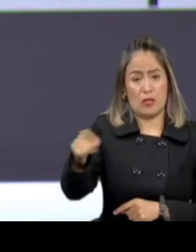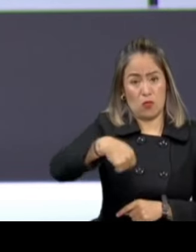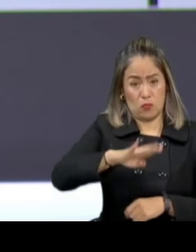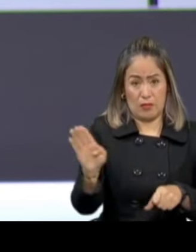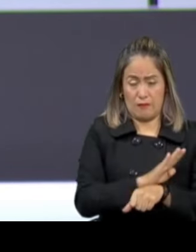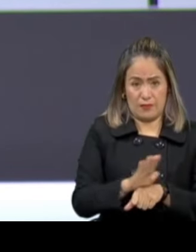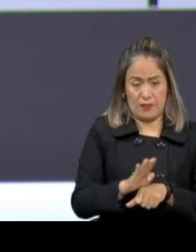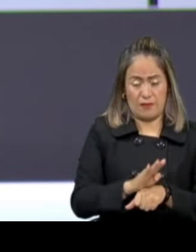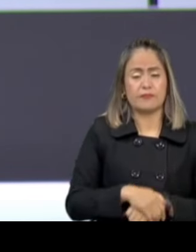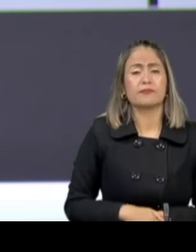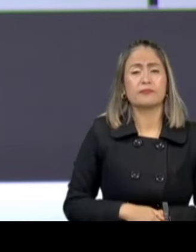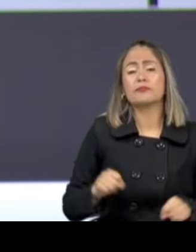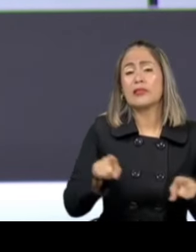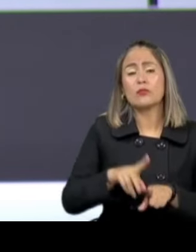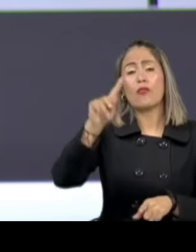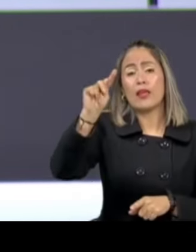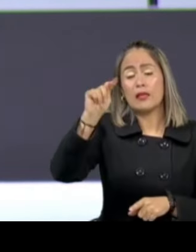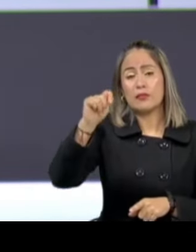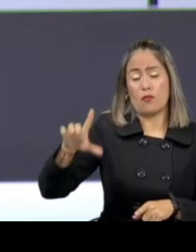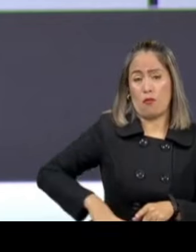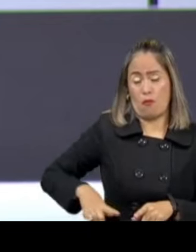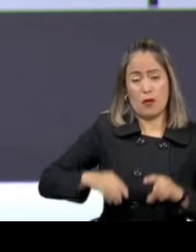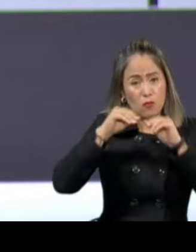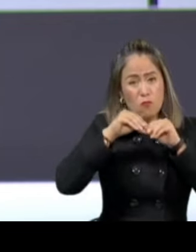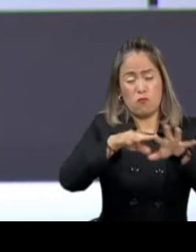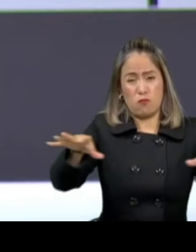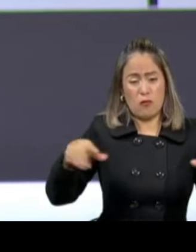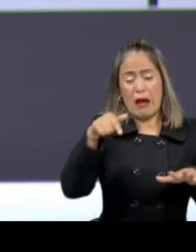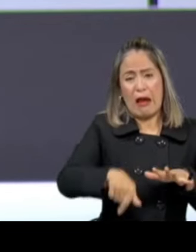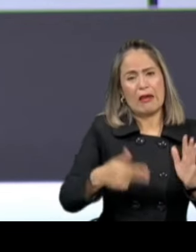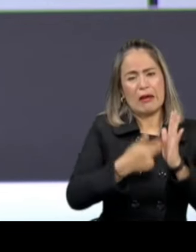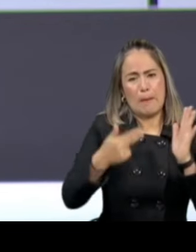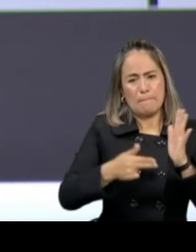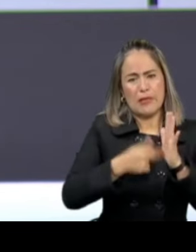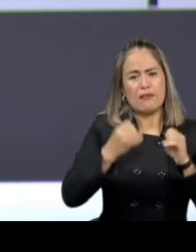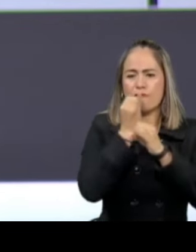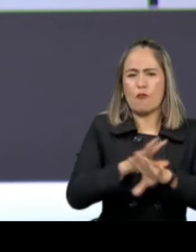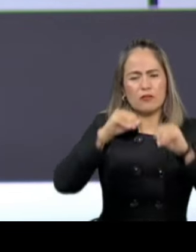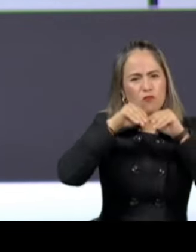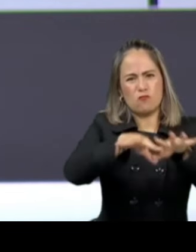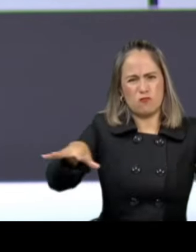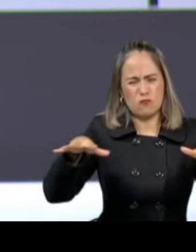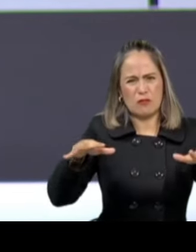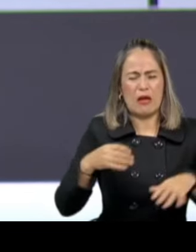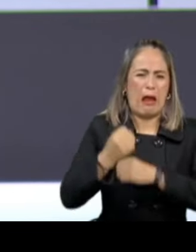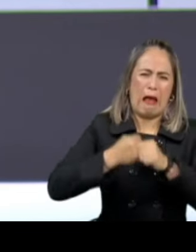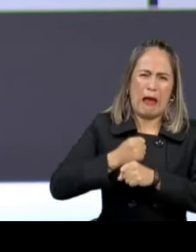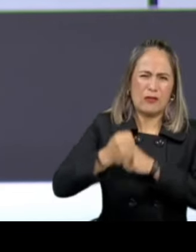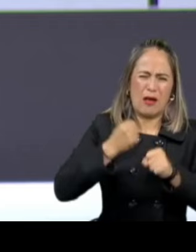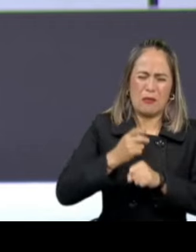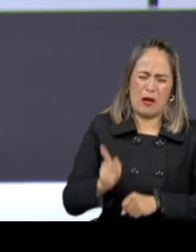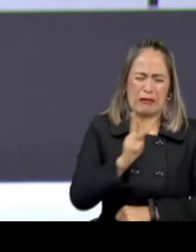beneficiarios los canales de la televisión pública se han convertido en herramientas de propaganda como en los peores años del viejo